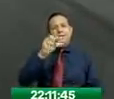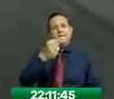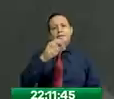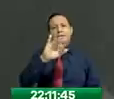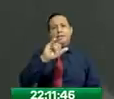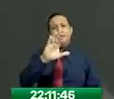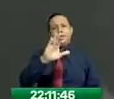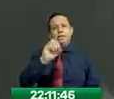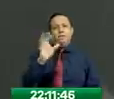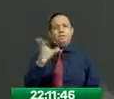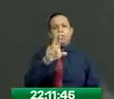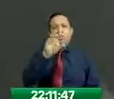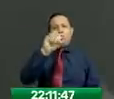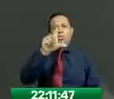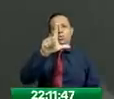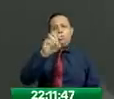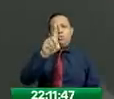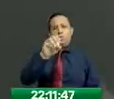Guayaquil.